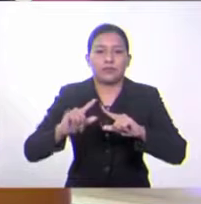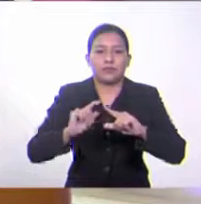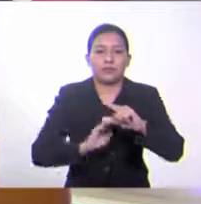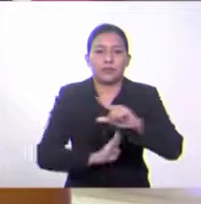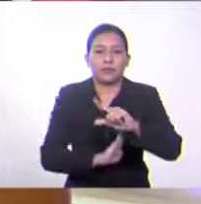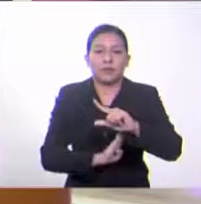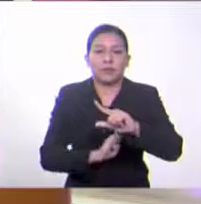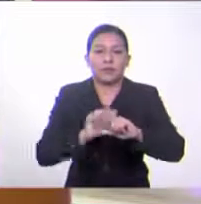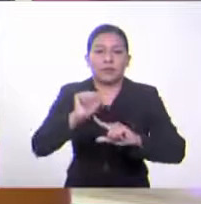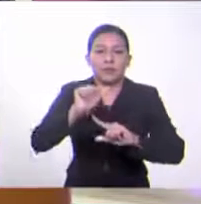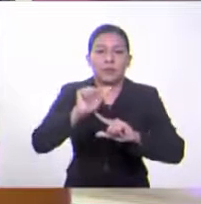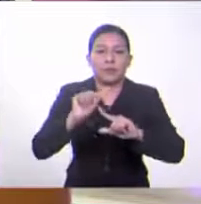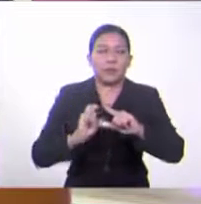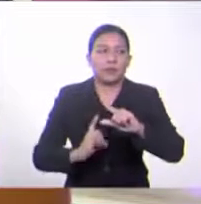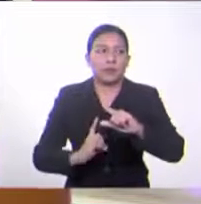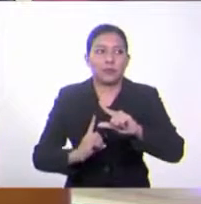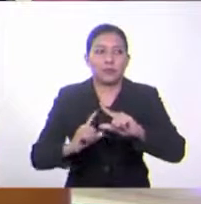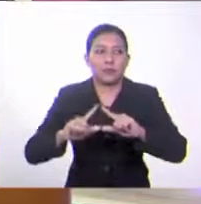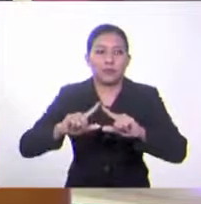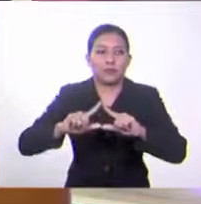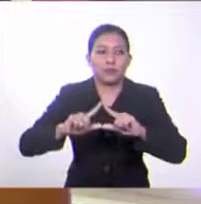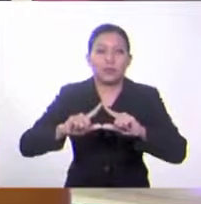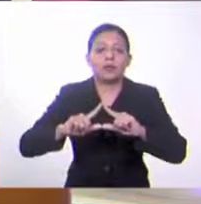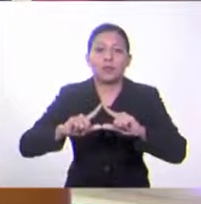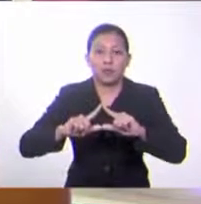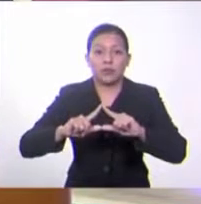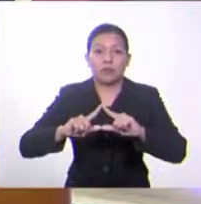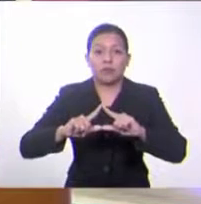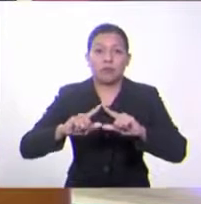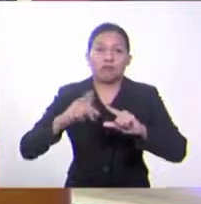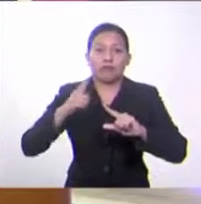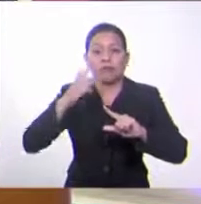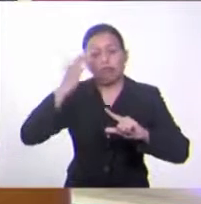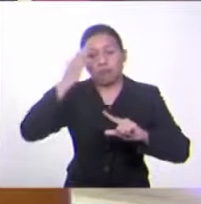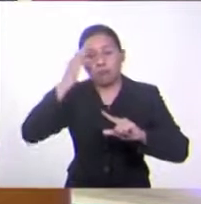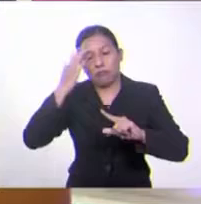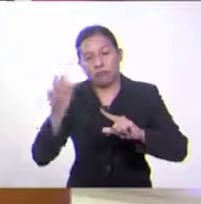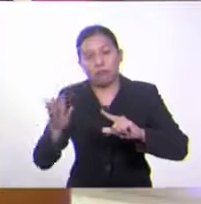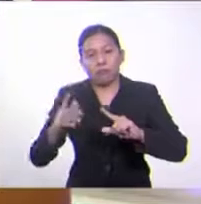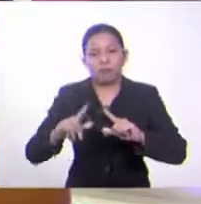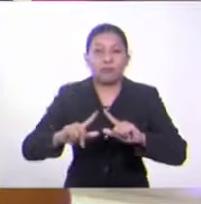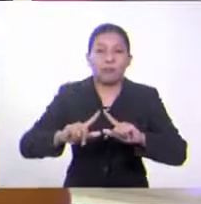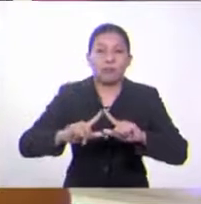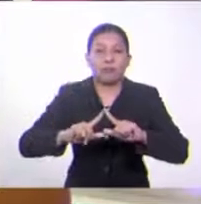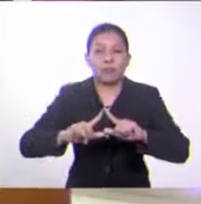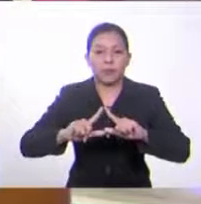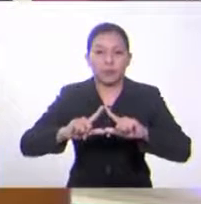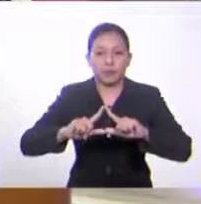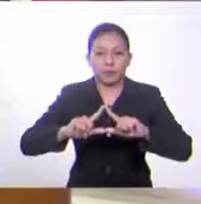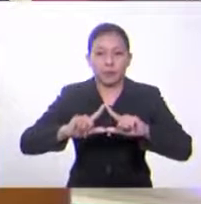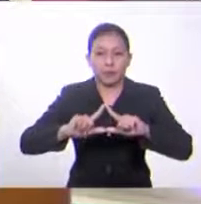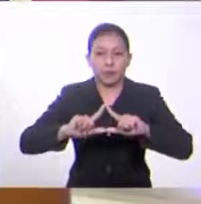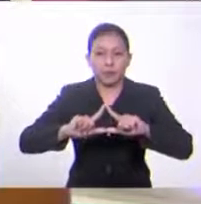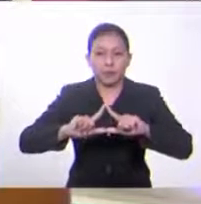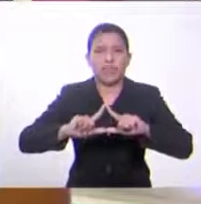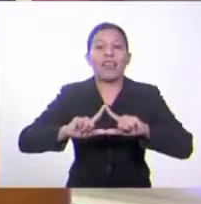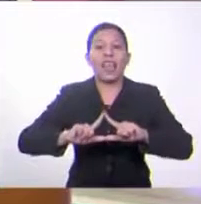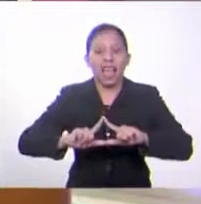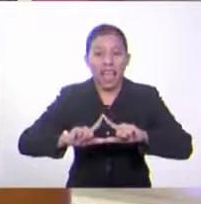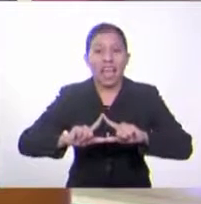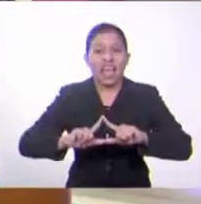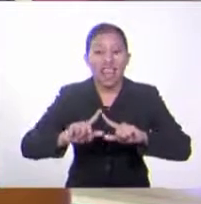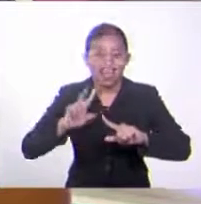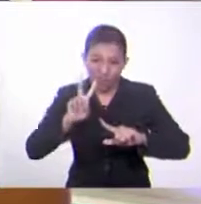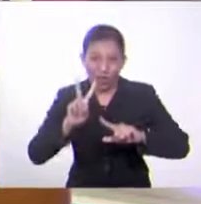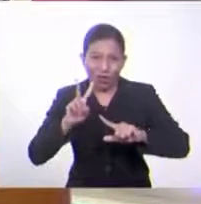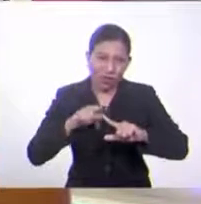BAD, porque te fijas, si yo escribo solo el ángulo en A, como este lo hice dos ángulos, porque hay dos, entonces